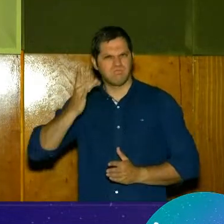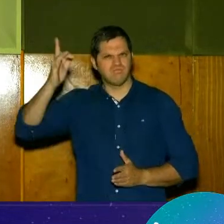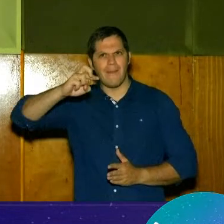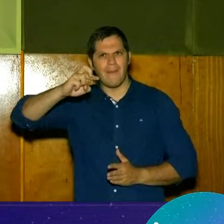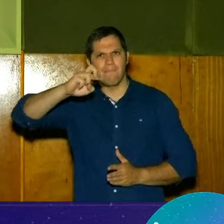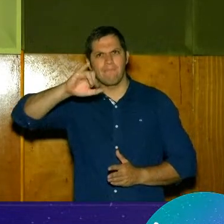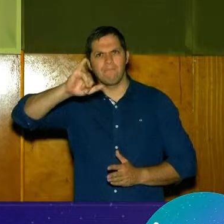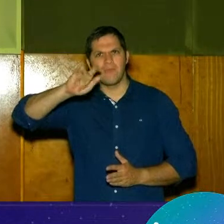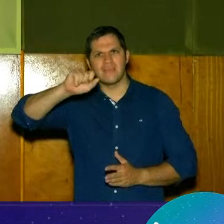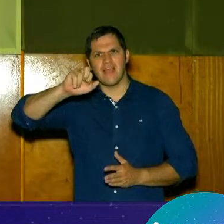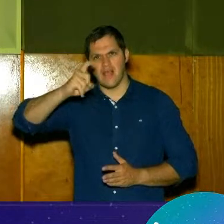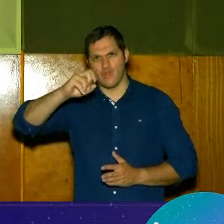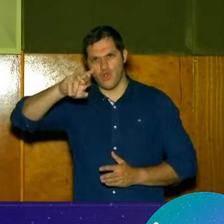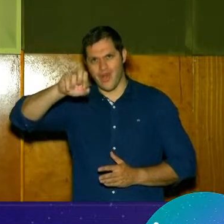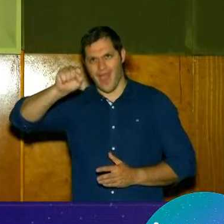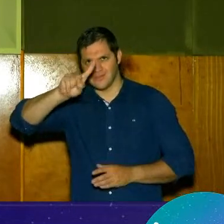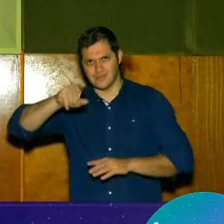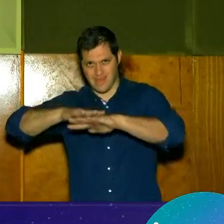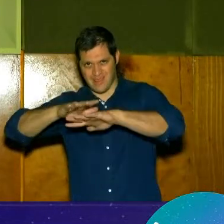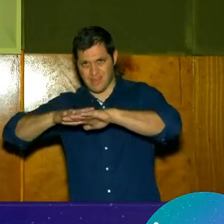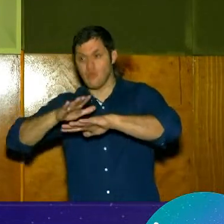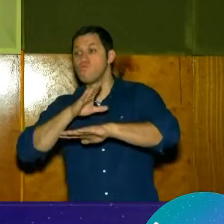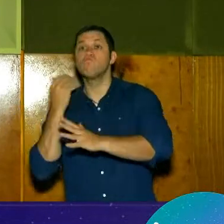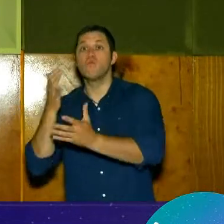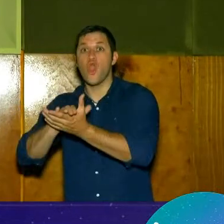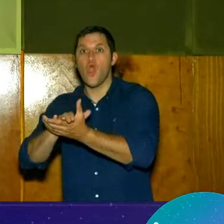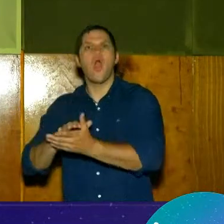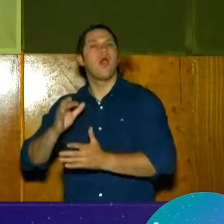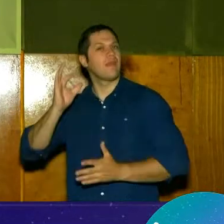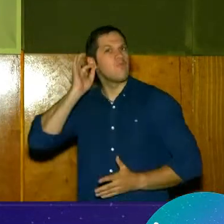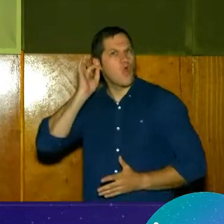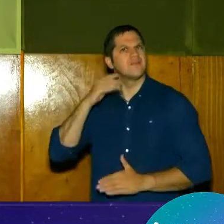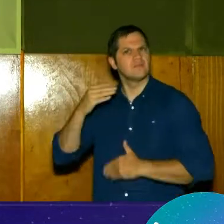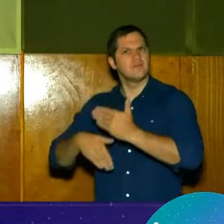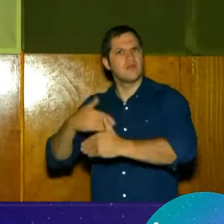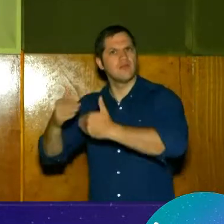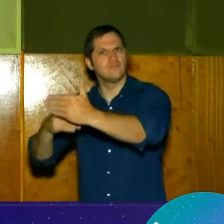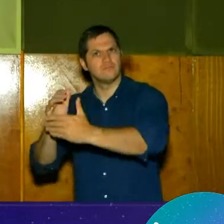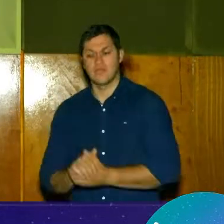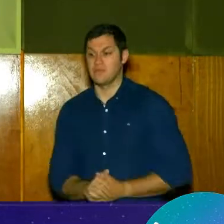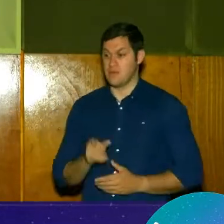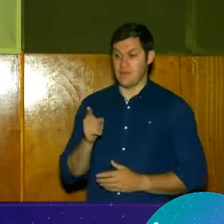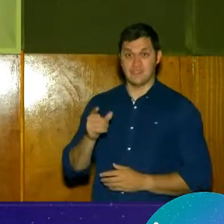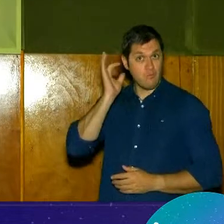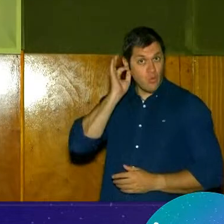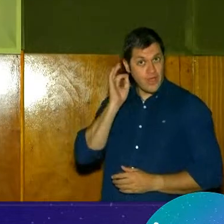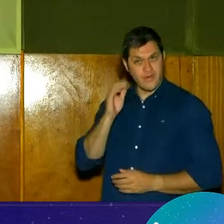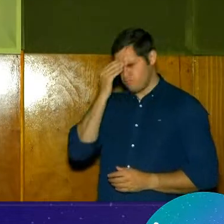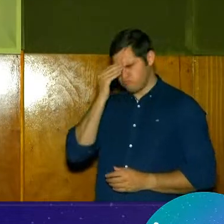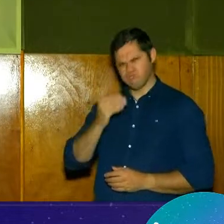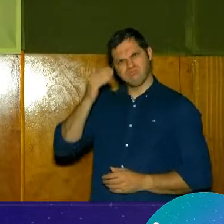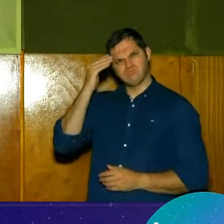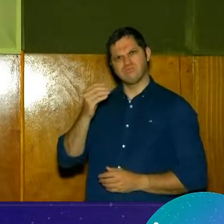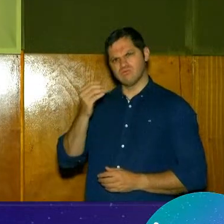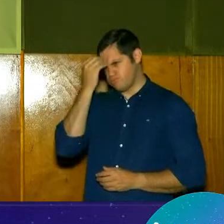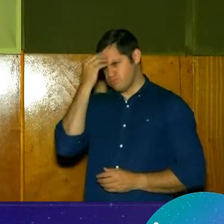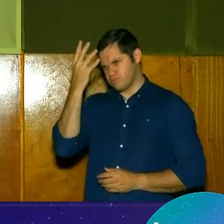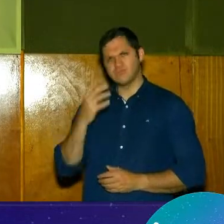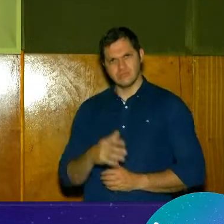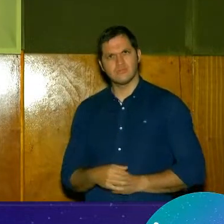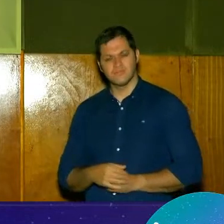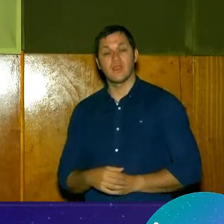de pitágoras y ella fue la que siguió con la escuela de pitágoras cuando pitágoras falleció así que era una